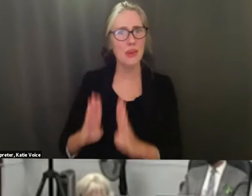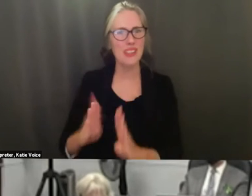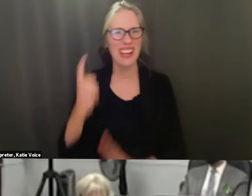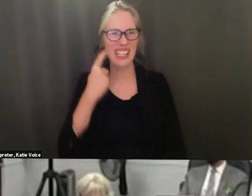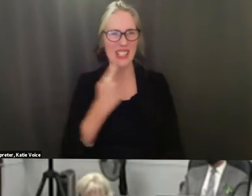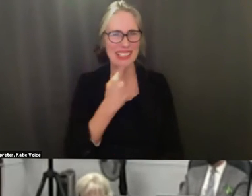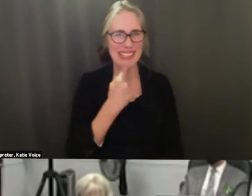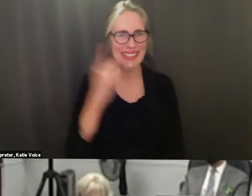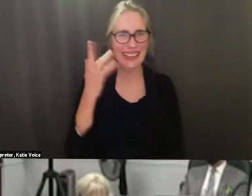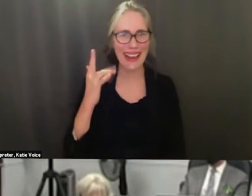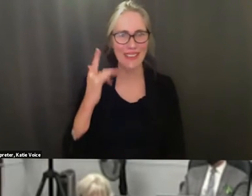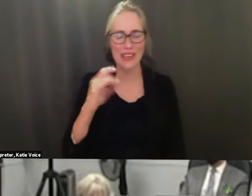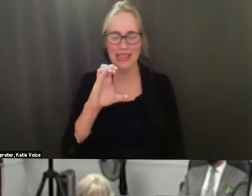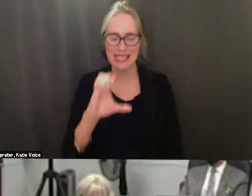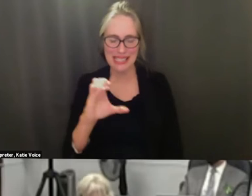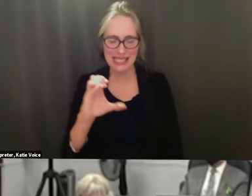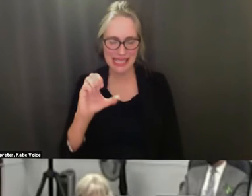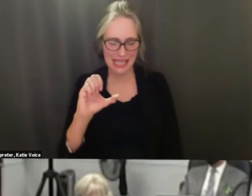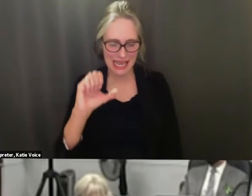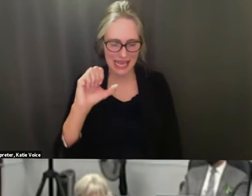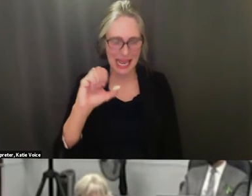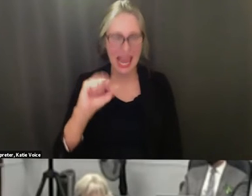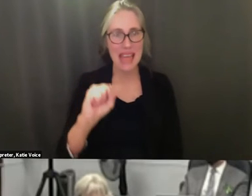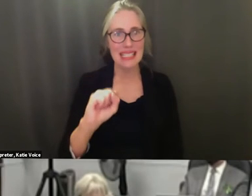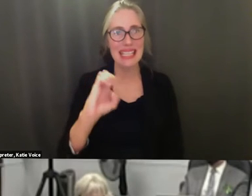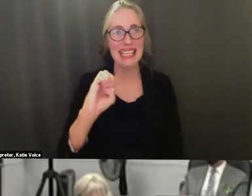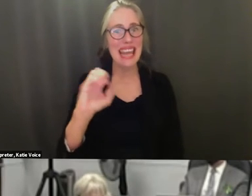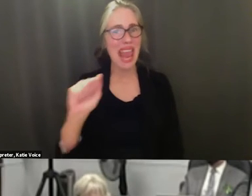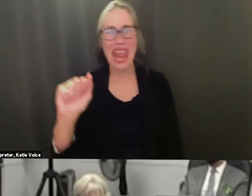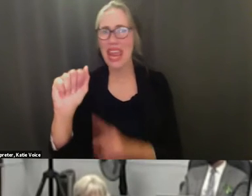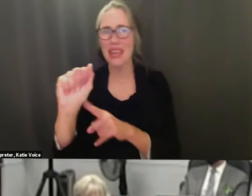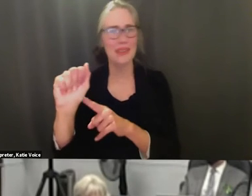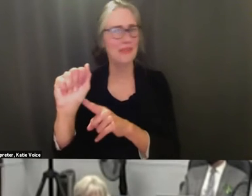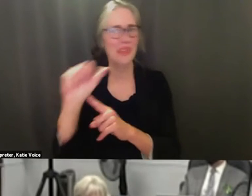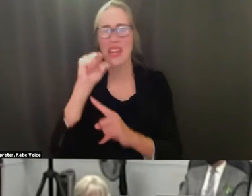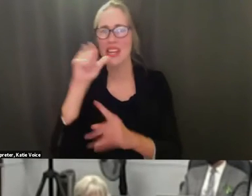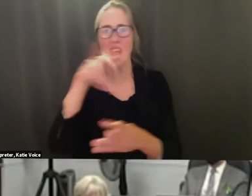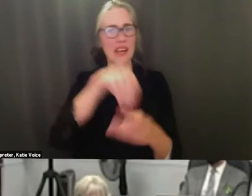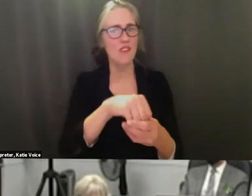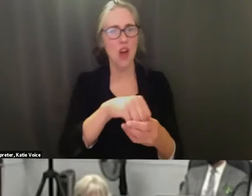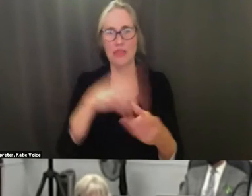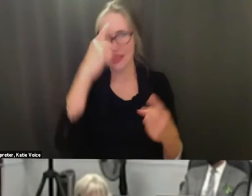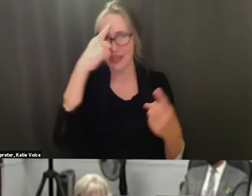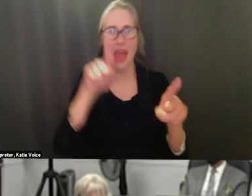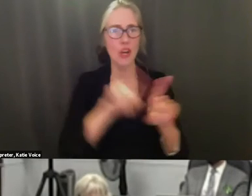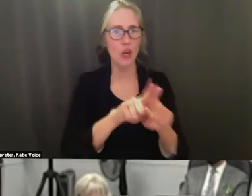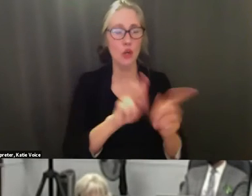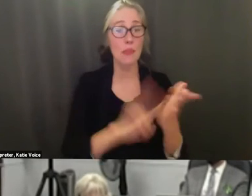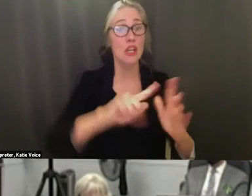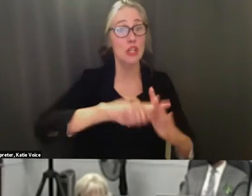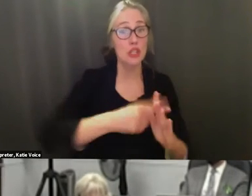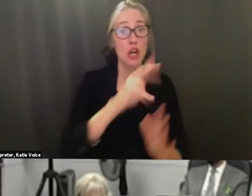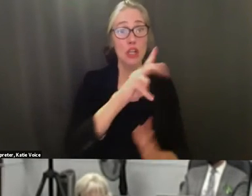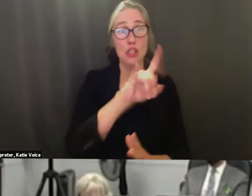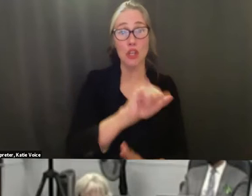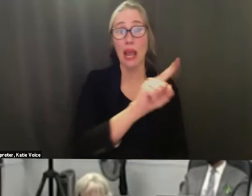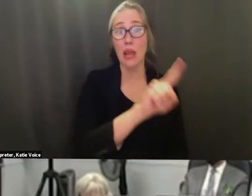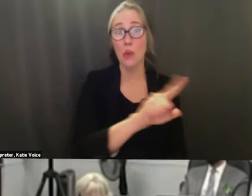La CICA no está en este acuerdo. Este es un acuerdo de 3 años, del 1 de julio del 2021